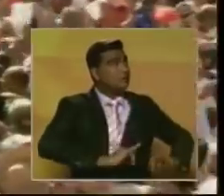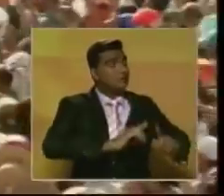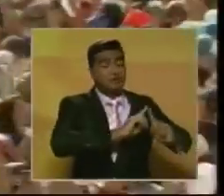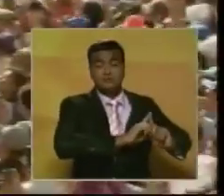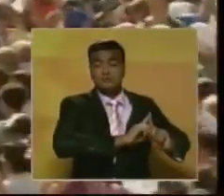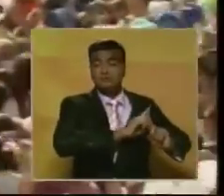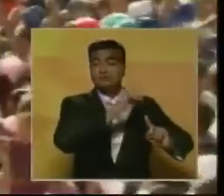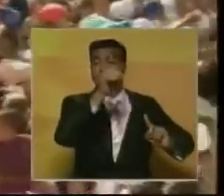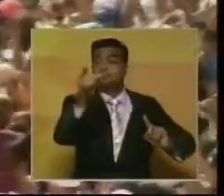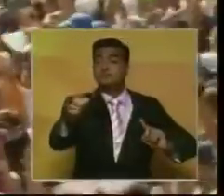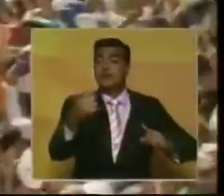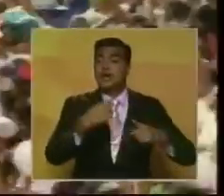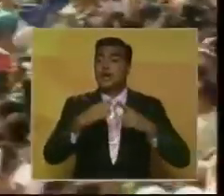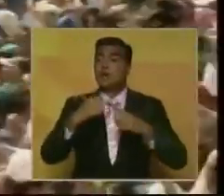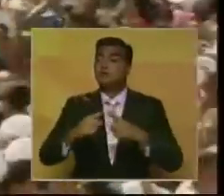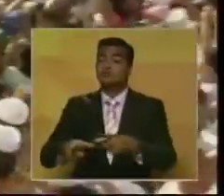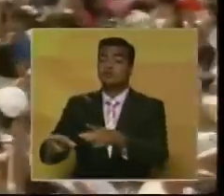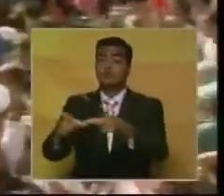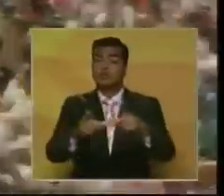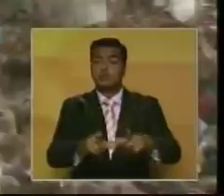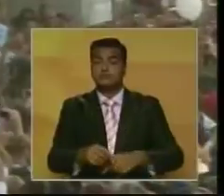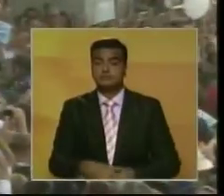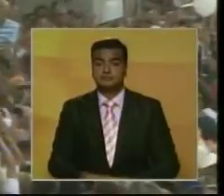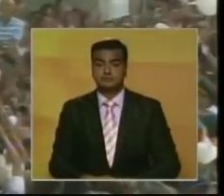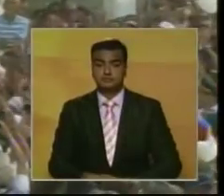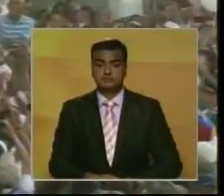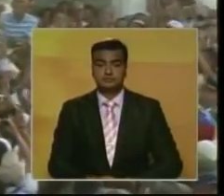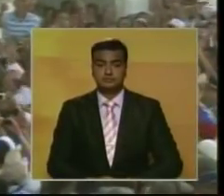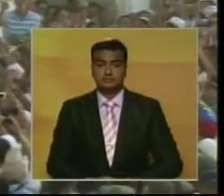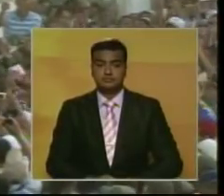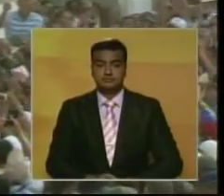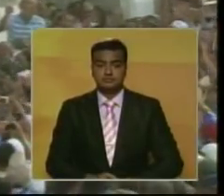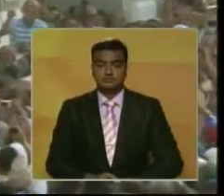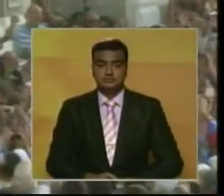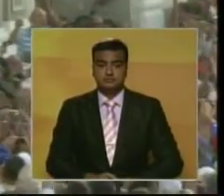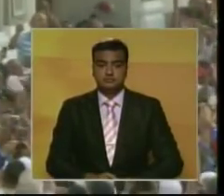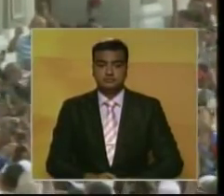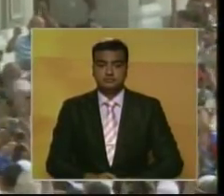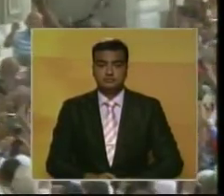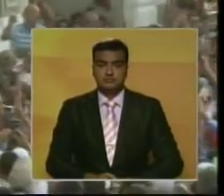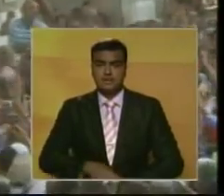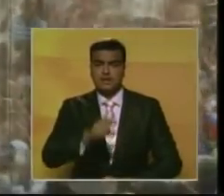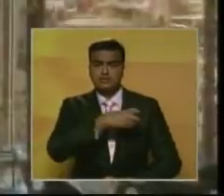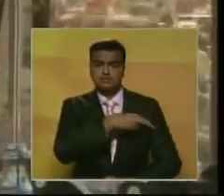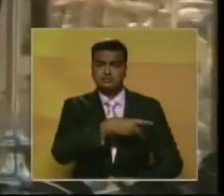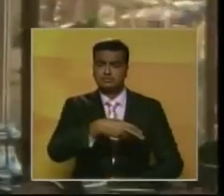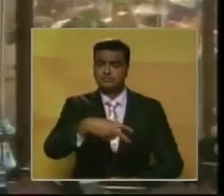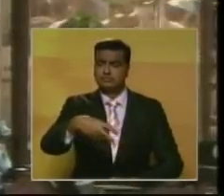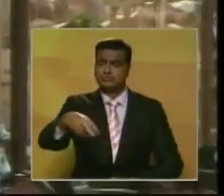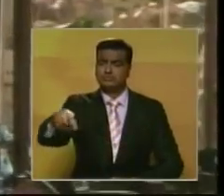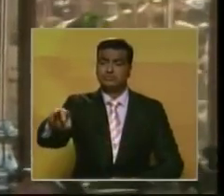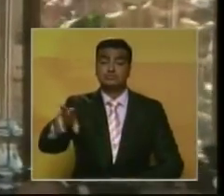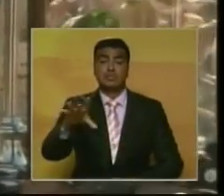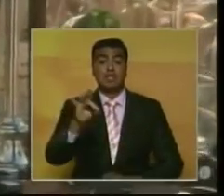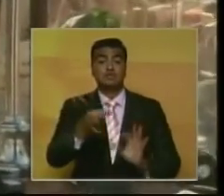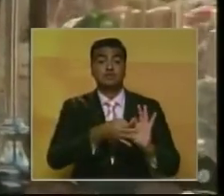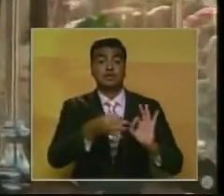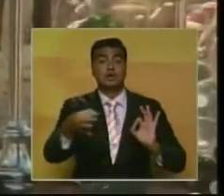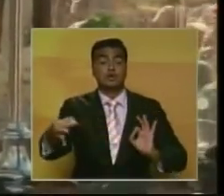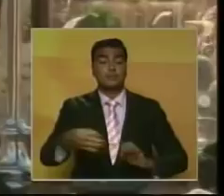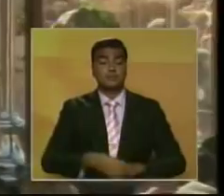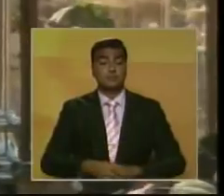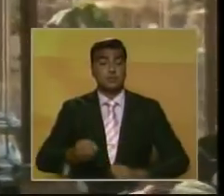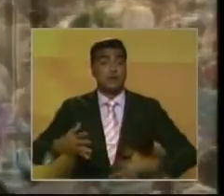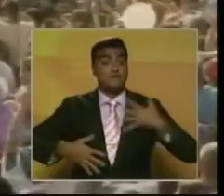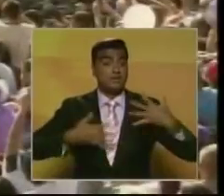población de Santa Rosa y es llevada en hombros hasta la Catedral de Barquisimeto. En un recorrido de casi 8 kilómetros. Una